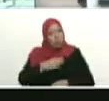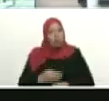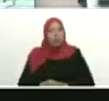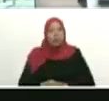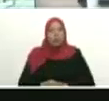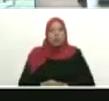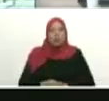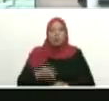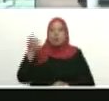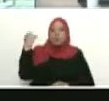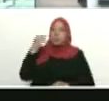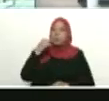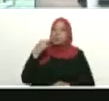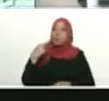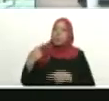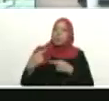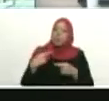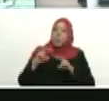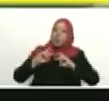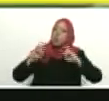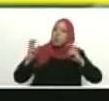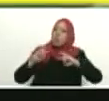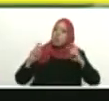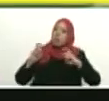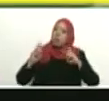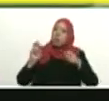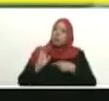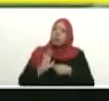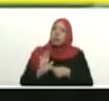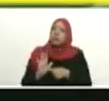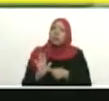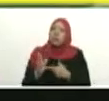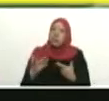Yo lo decía ayer en relación a un tema que puse ahí en la mesa.